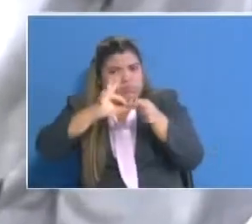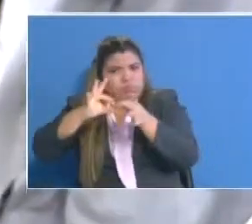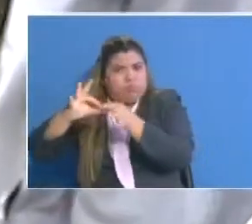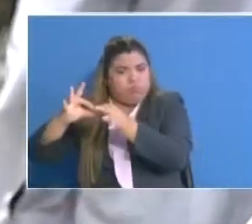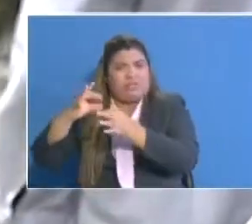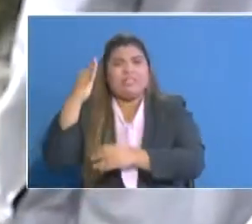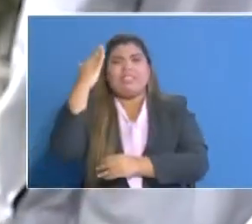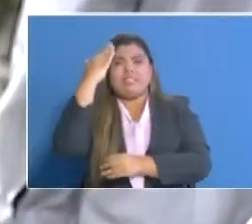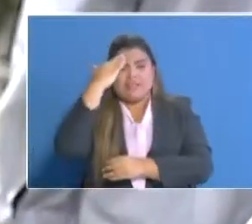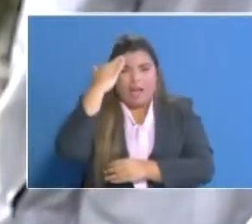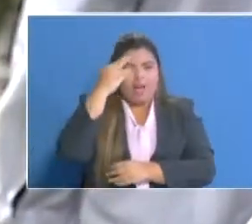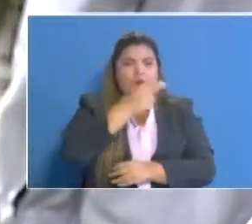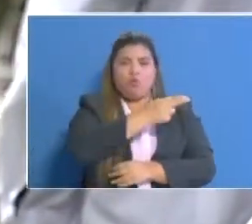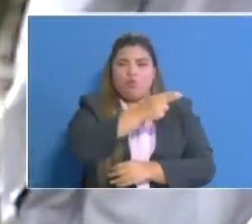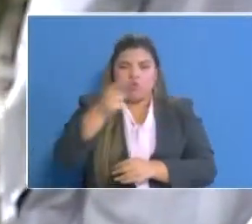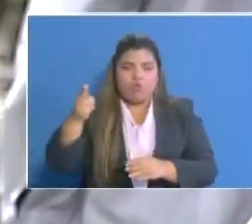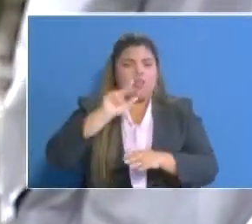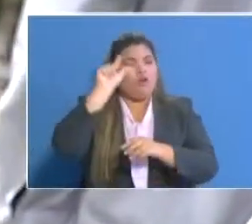saben lo que tienen que hacer,